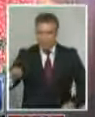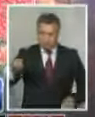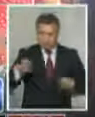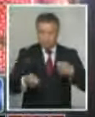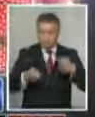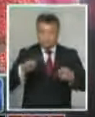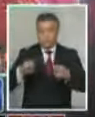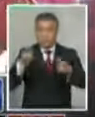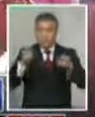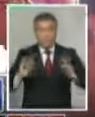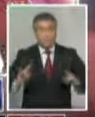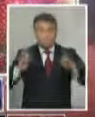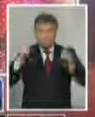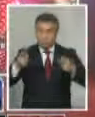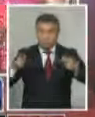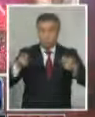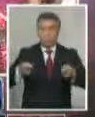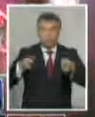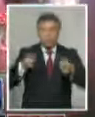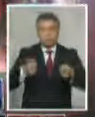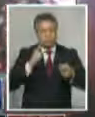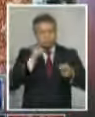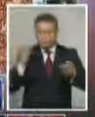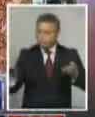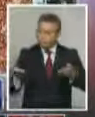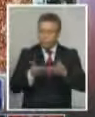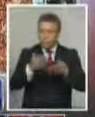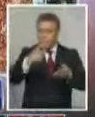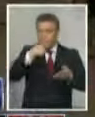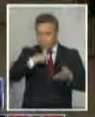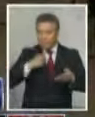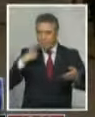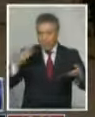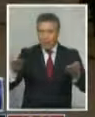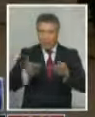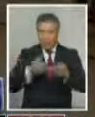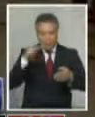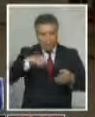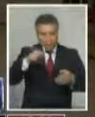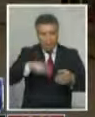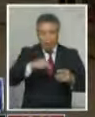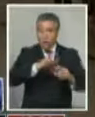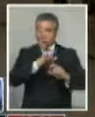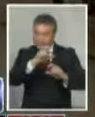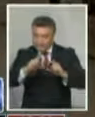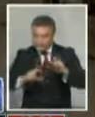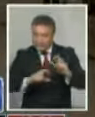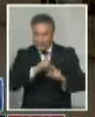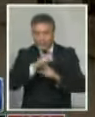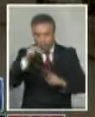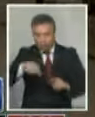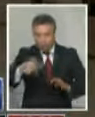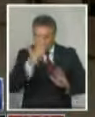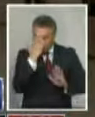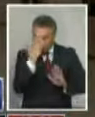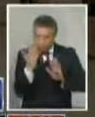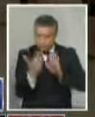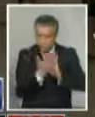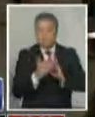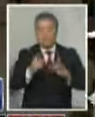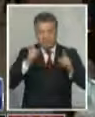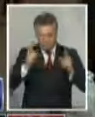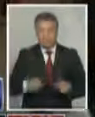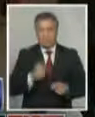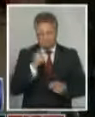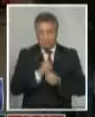inversión en infraestructura es una inversión complementaria con la inversión privada. En este ciclo que estamos enfrentando, tenemos claramente que trabajar juntos